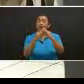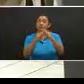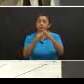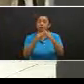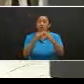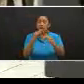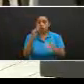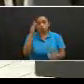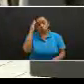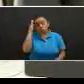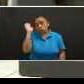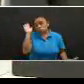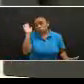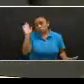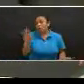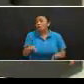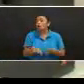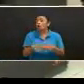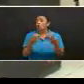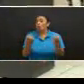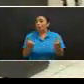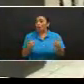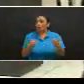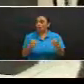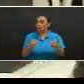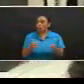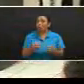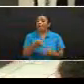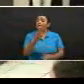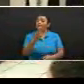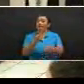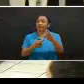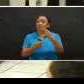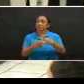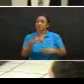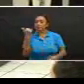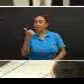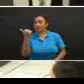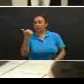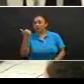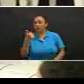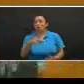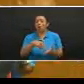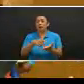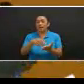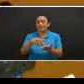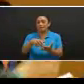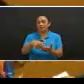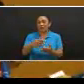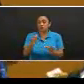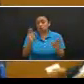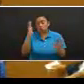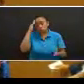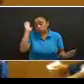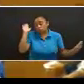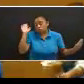Yo no sé cómo hizo el hijo pródigo para regresar. Caminando a jalón con camello. No sé cómo hizo para